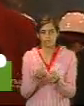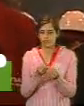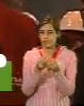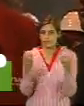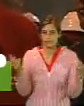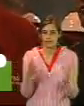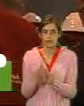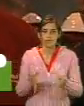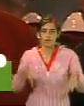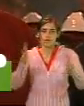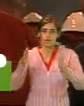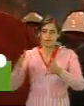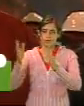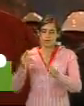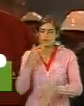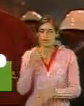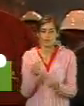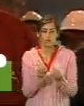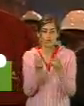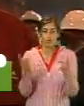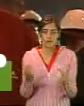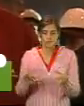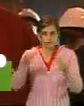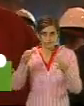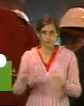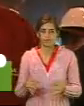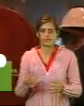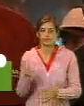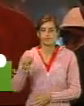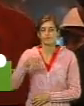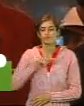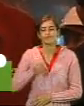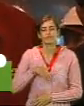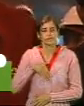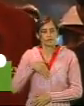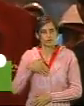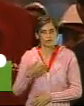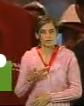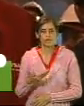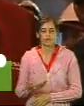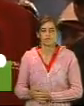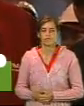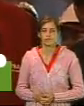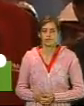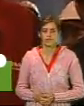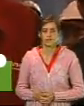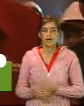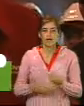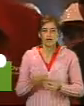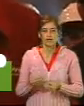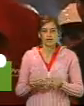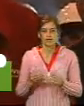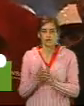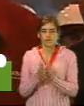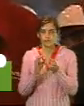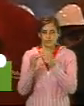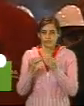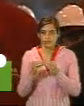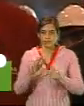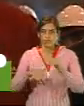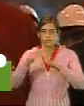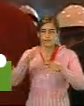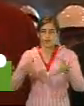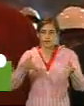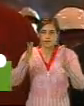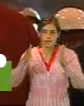de edificios. Hablando con números redondos, acá nosotros tenemos la posibilidad de hacer perfiles para la fabricación de edificios